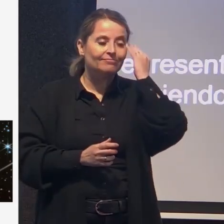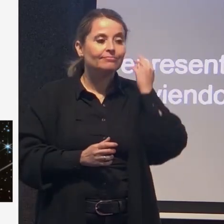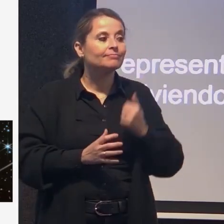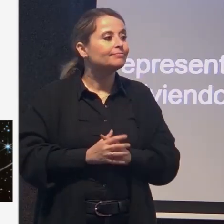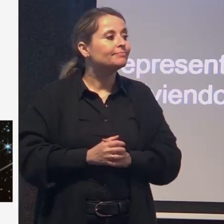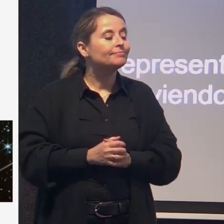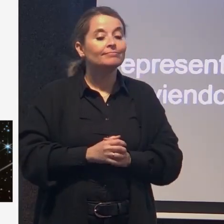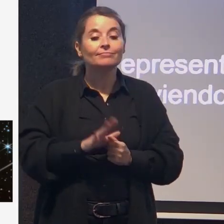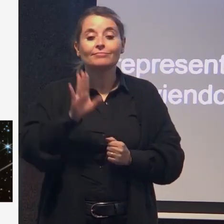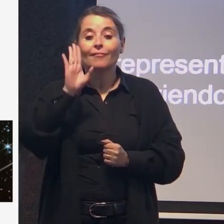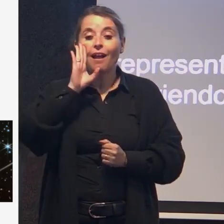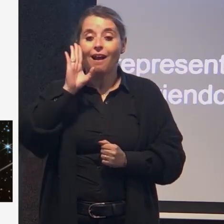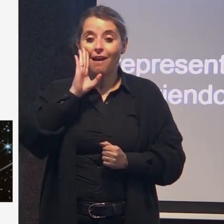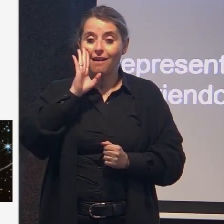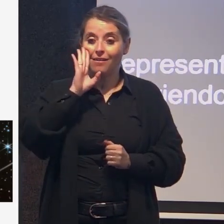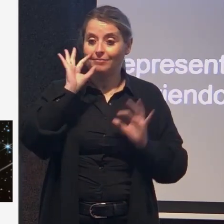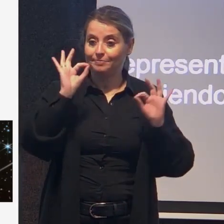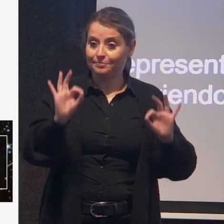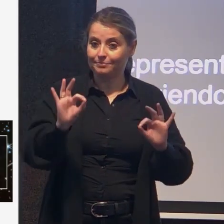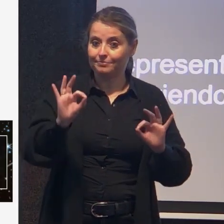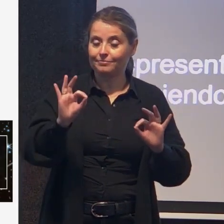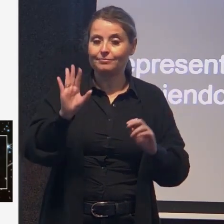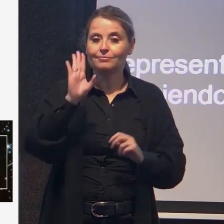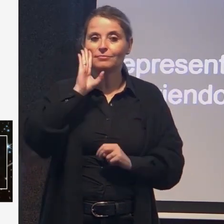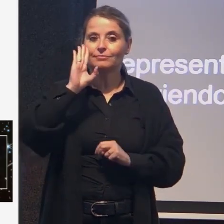Volviendo a lo que decíamos antes,